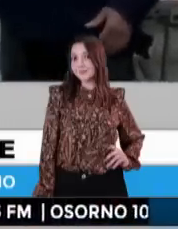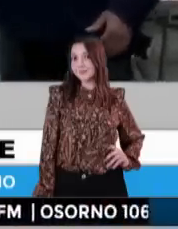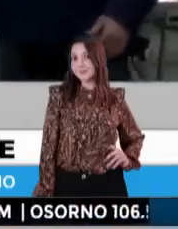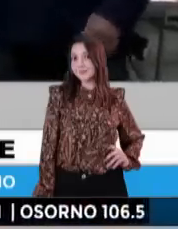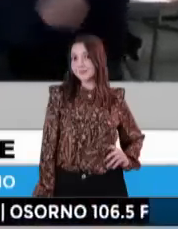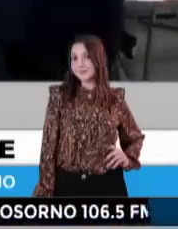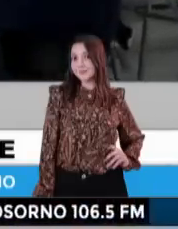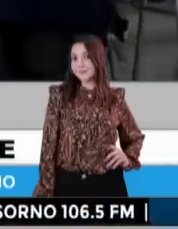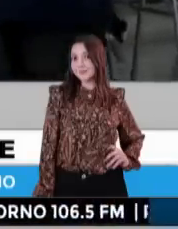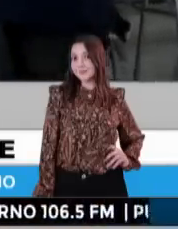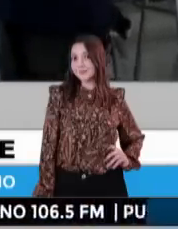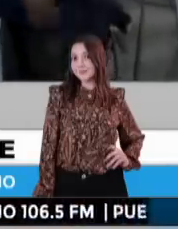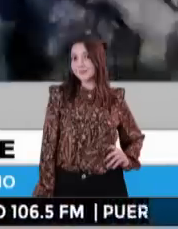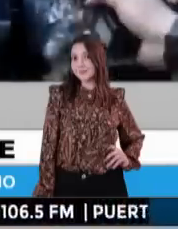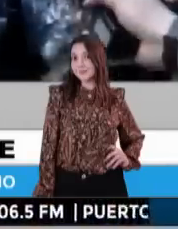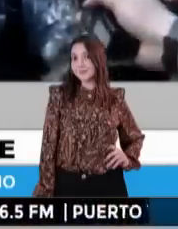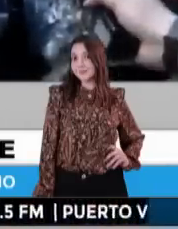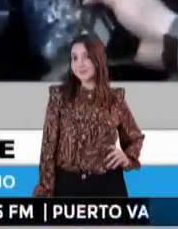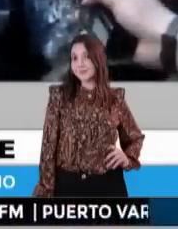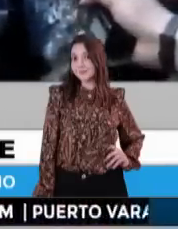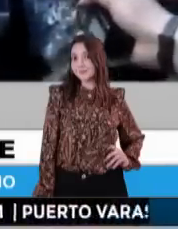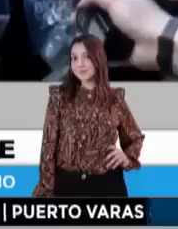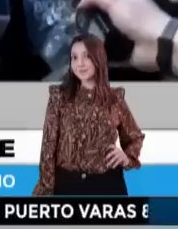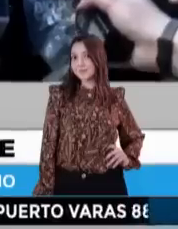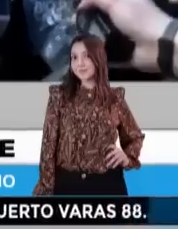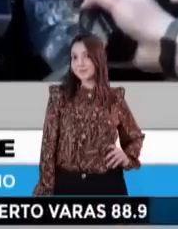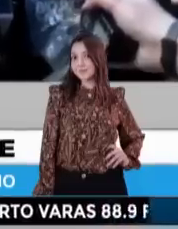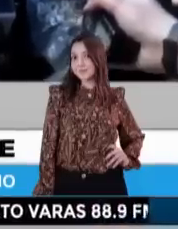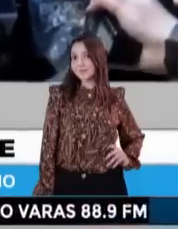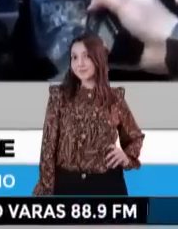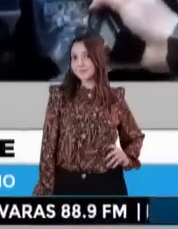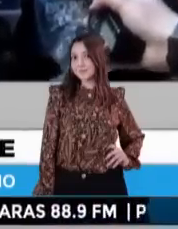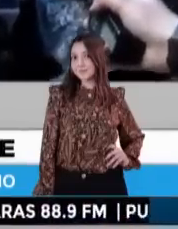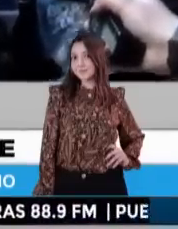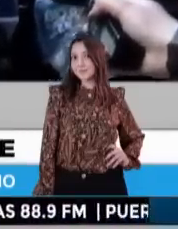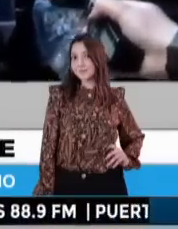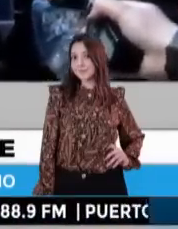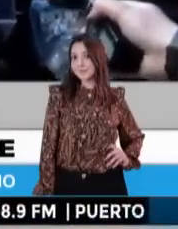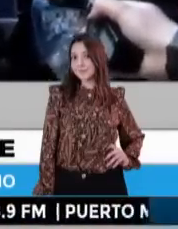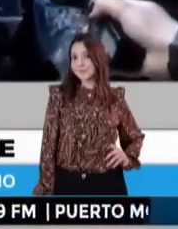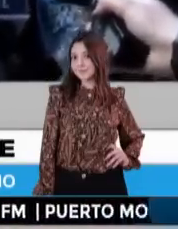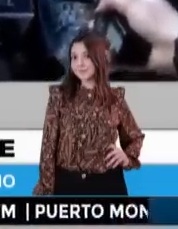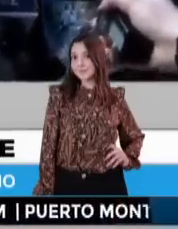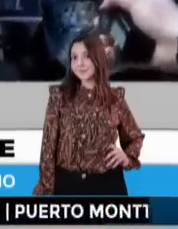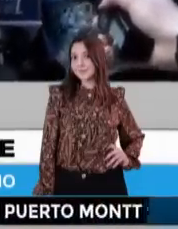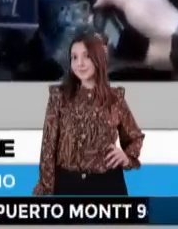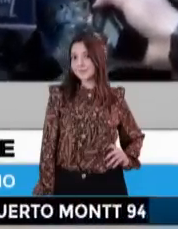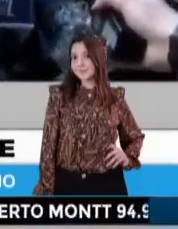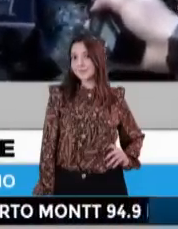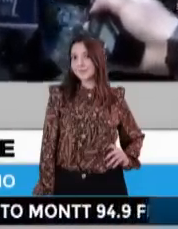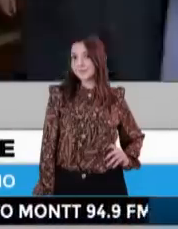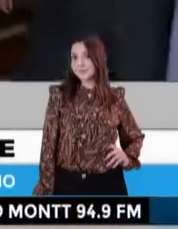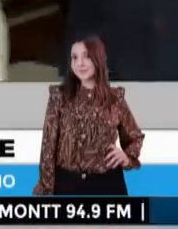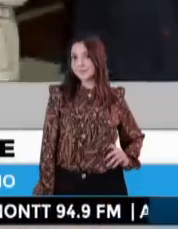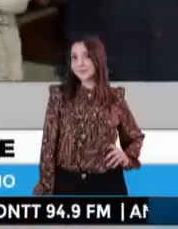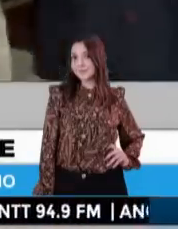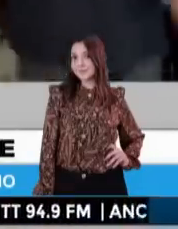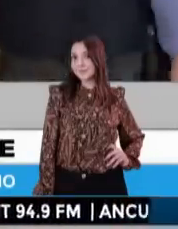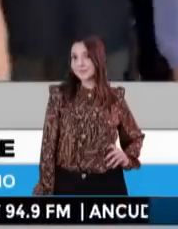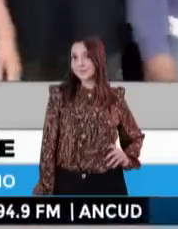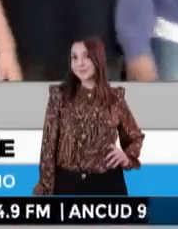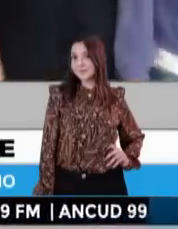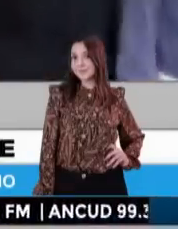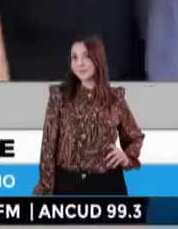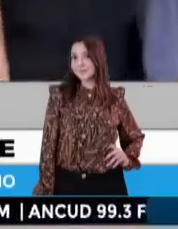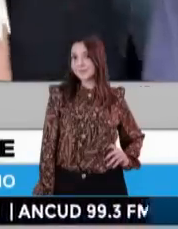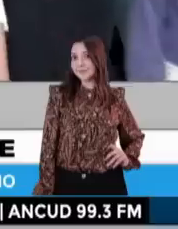uno de los requisitos que pone que se estaría cumpliendo. Sí, vamos a hablar de la Comisión de Constitución del Senado ayer, sí, 4-0. Pero y además fue a una velocidad